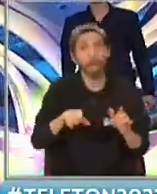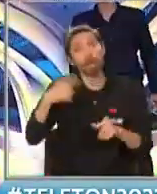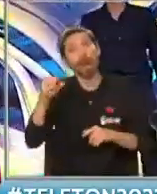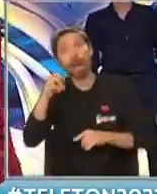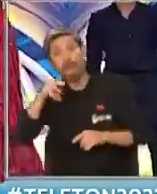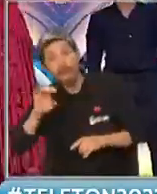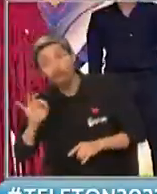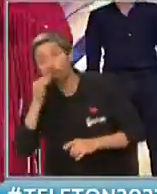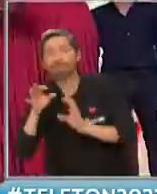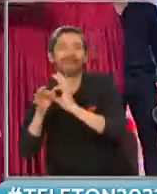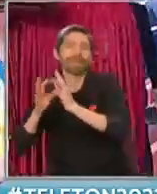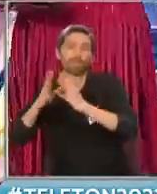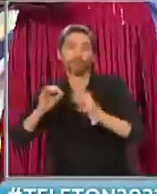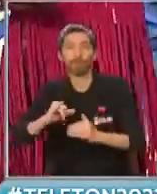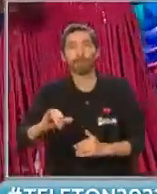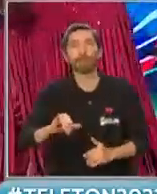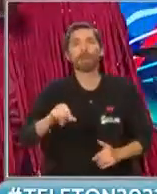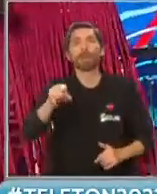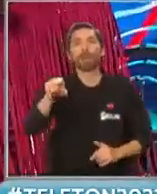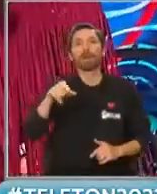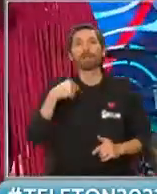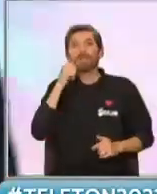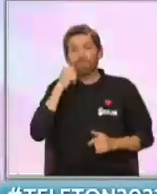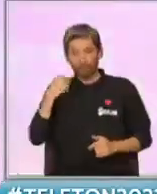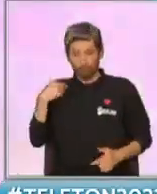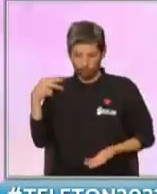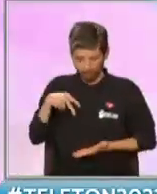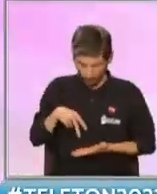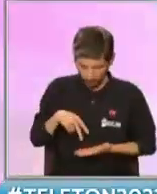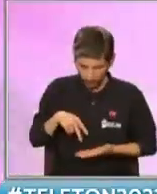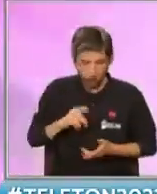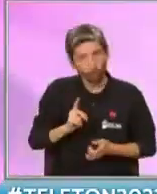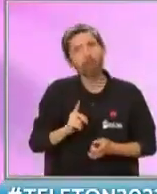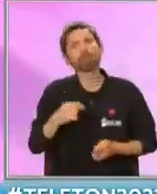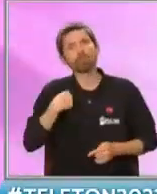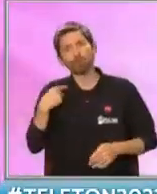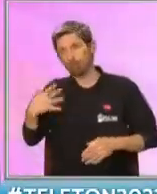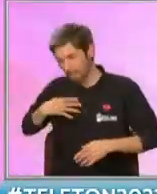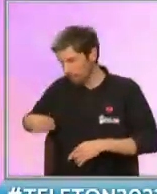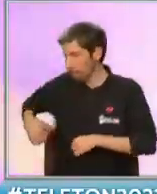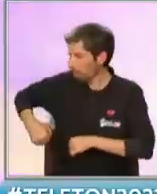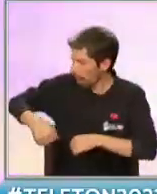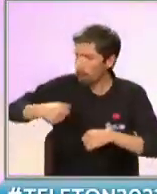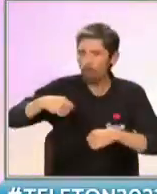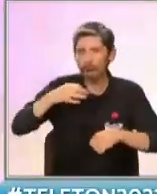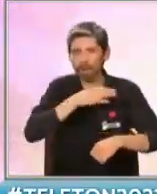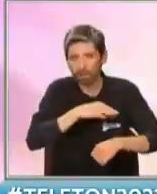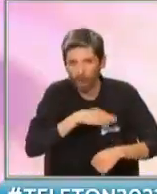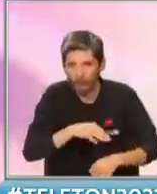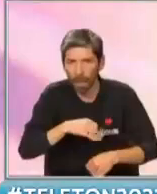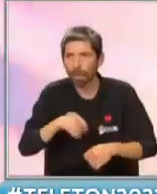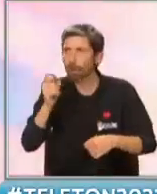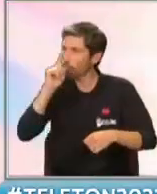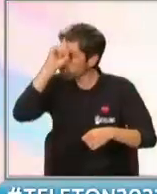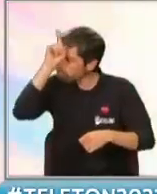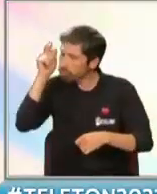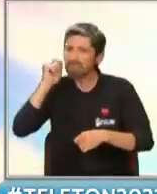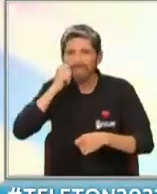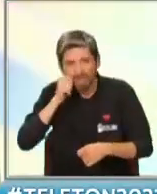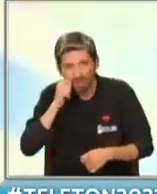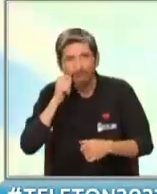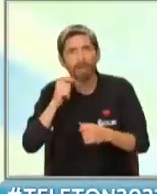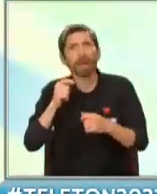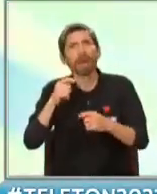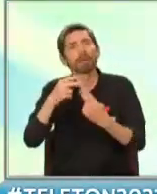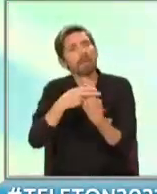colaborar a colaborar esto no solo venir y cantar Yo también voy al banco llevo a mis hijos para que sepan de la tradición de lo que significa La